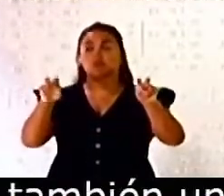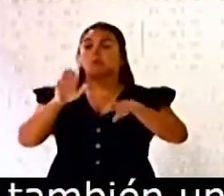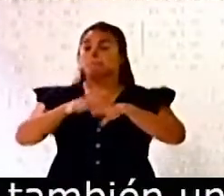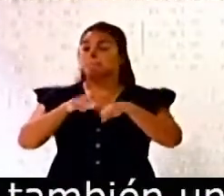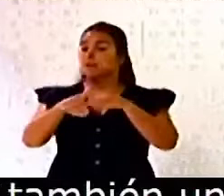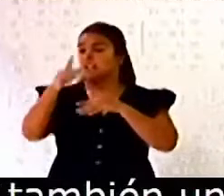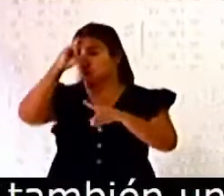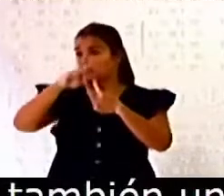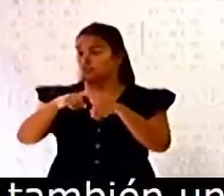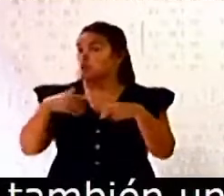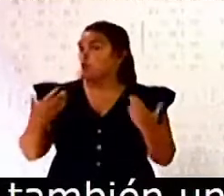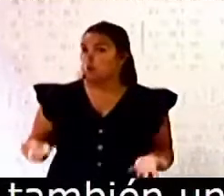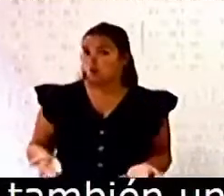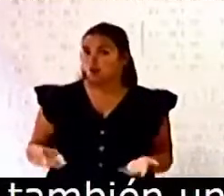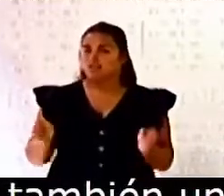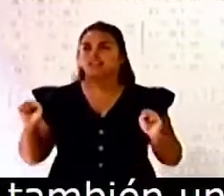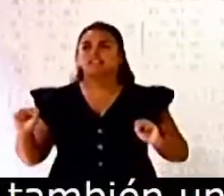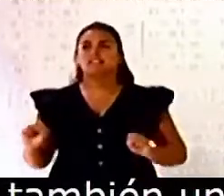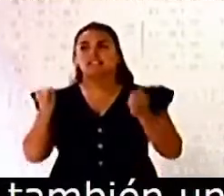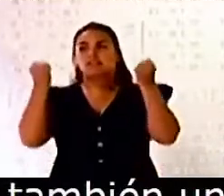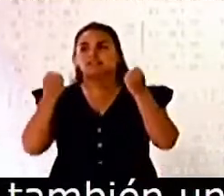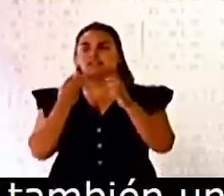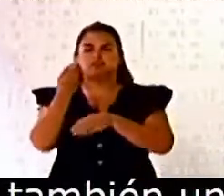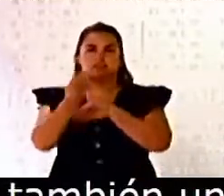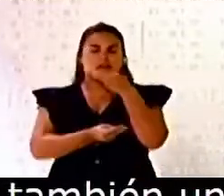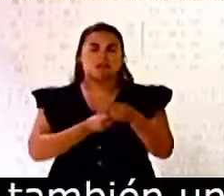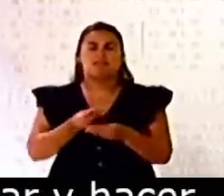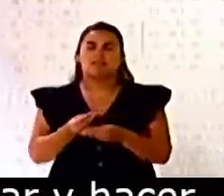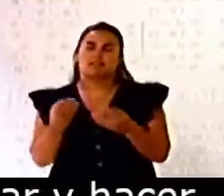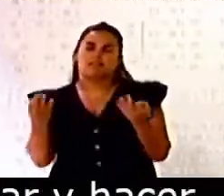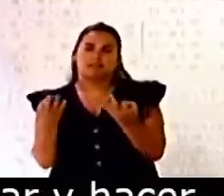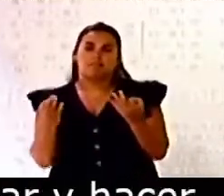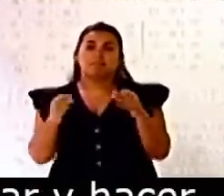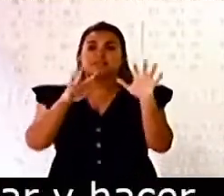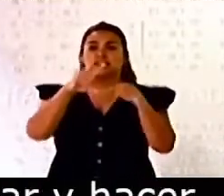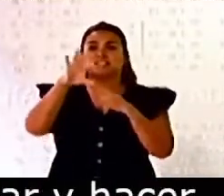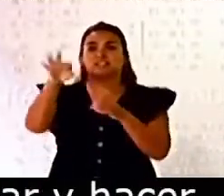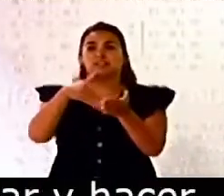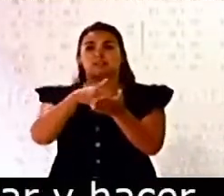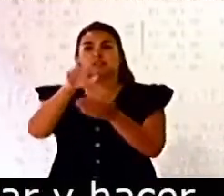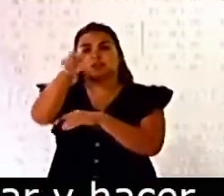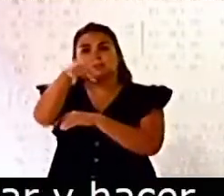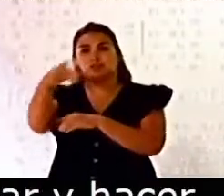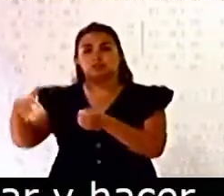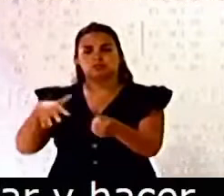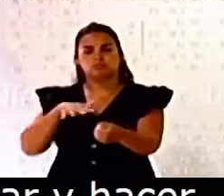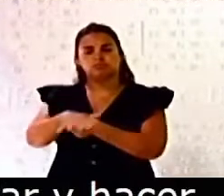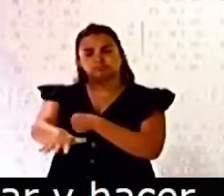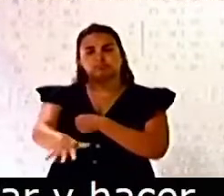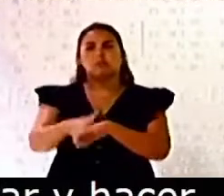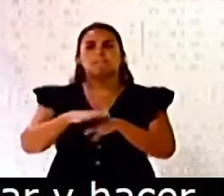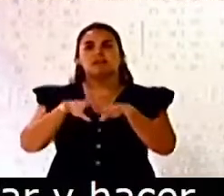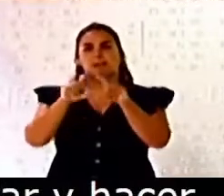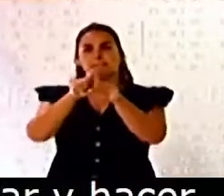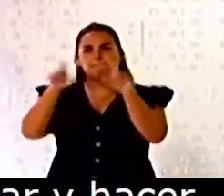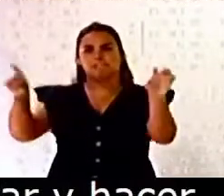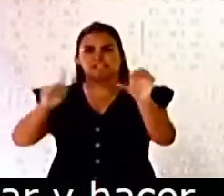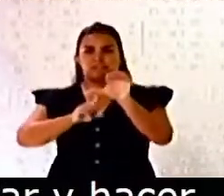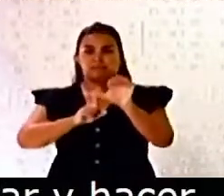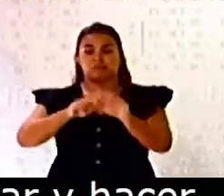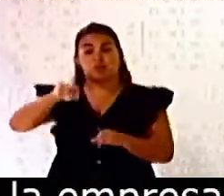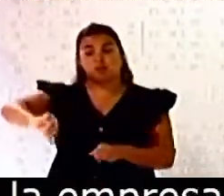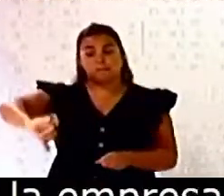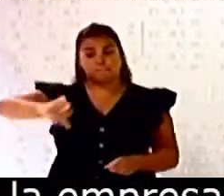de poder salvar y hacer llegar esos 70 millones de euros restantes a la empresa extremeña. Hoy